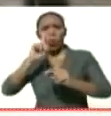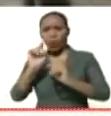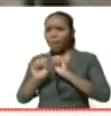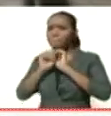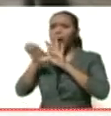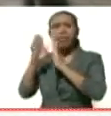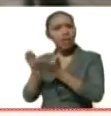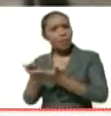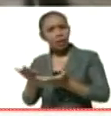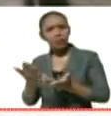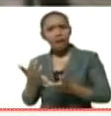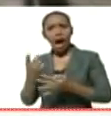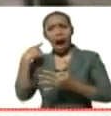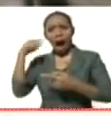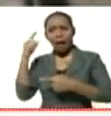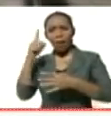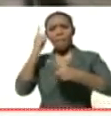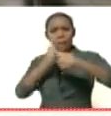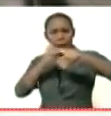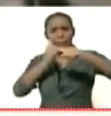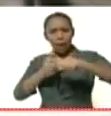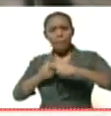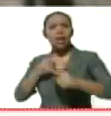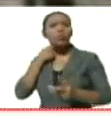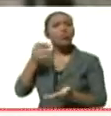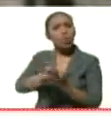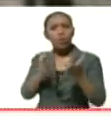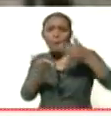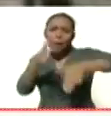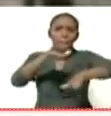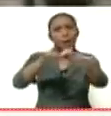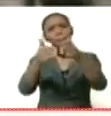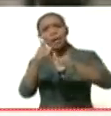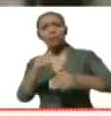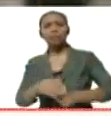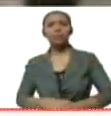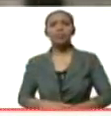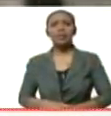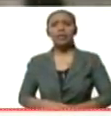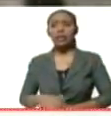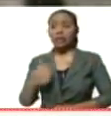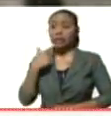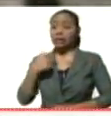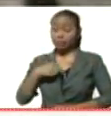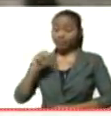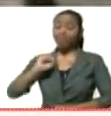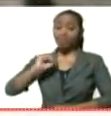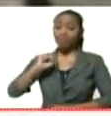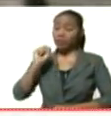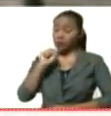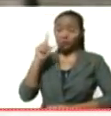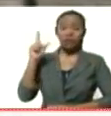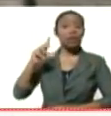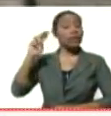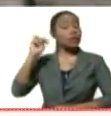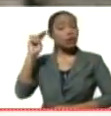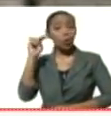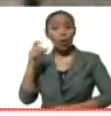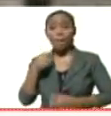pandemia, contando casos, contando muertos. Y él me dice, sí, increíble, ni en ninguna película de Netflix,